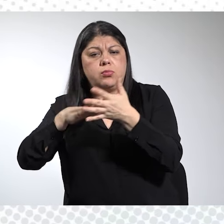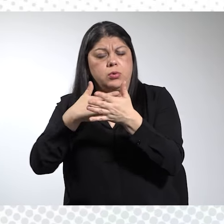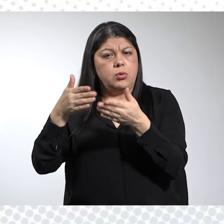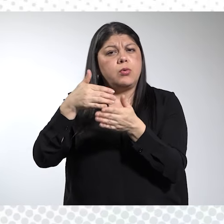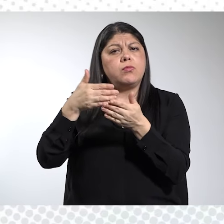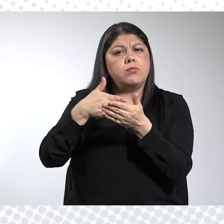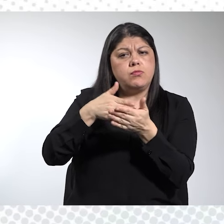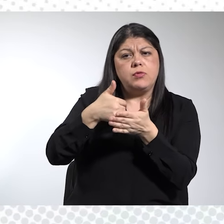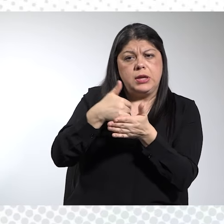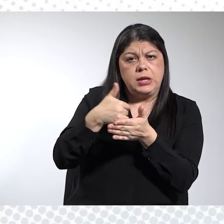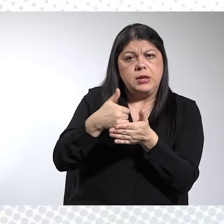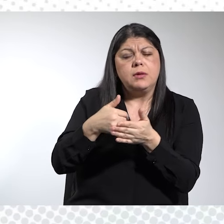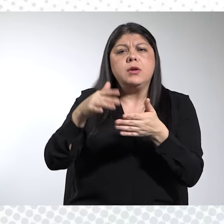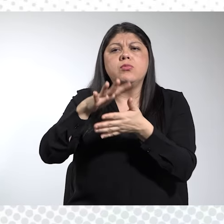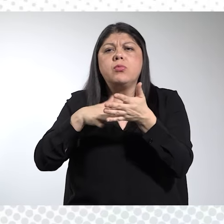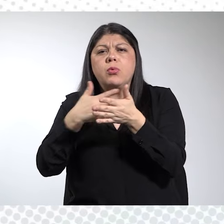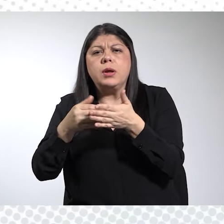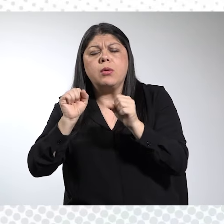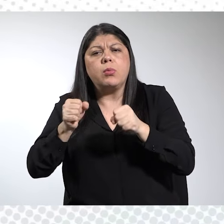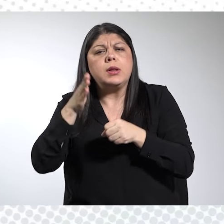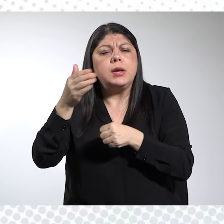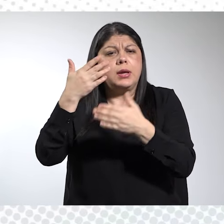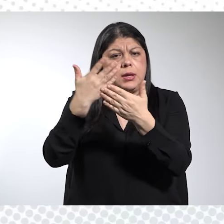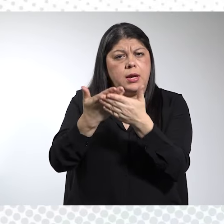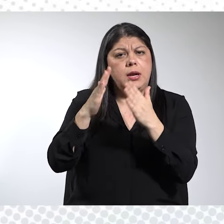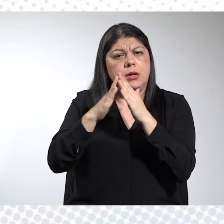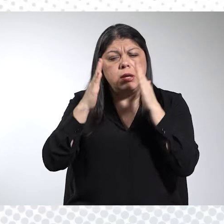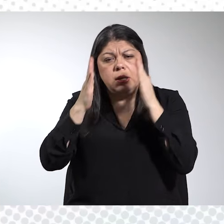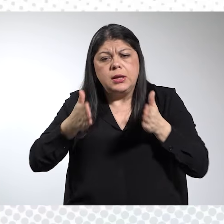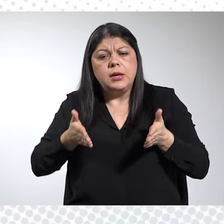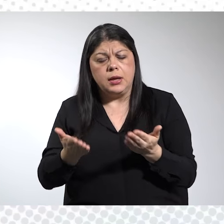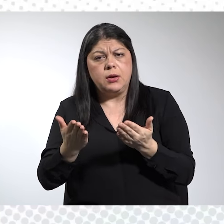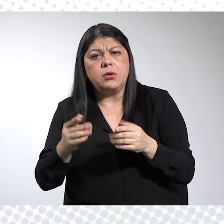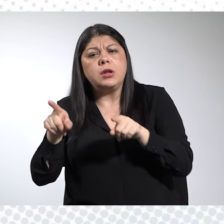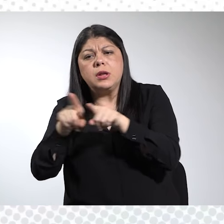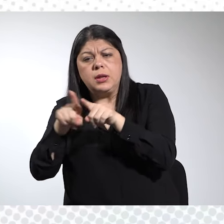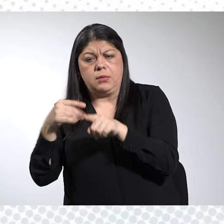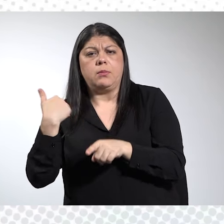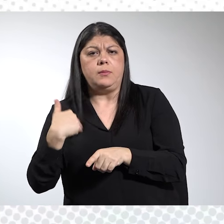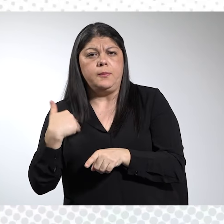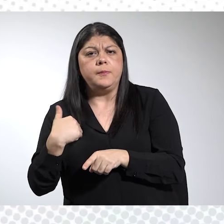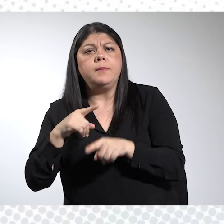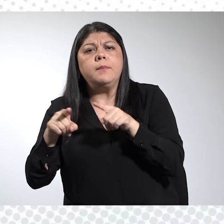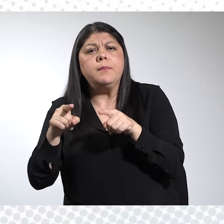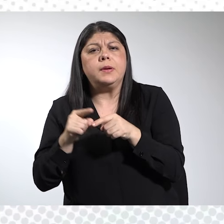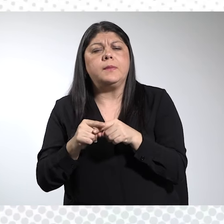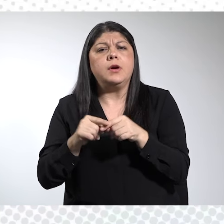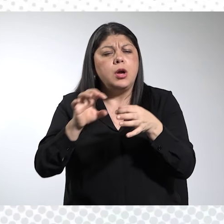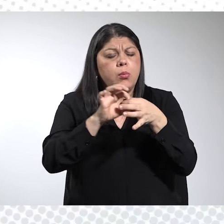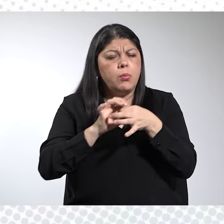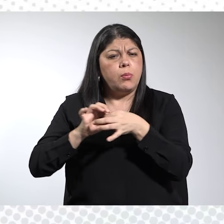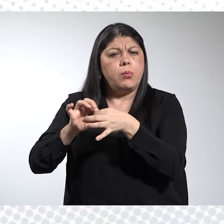jornadas flexibles, tengan jornadas de acción donde puedan ir a sus hogares, atender a sus hijos, al igual que los hombres, pero dentro